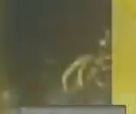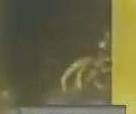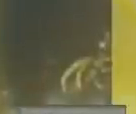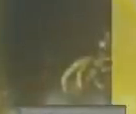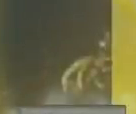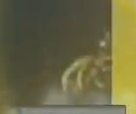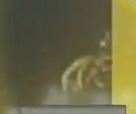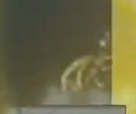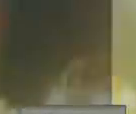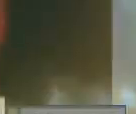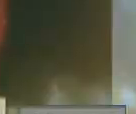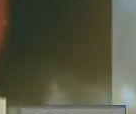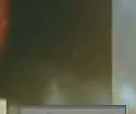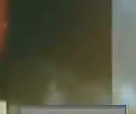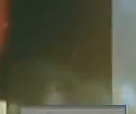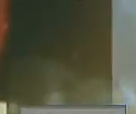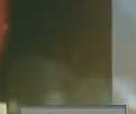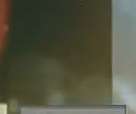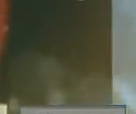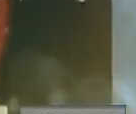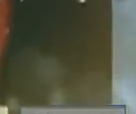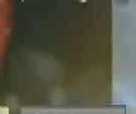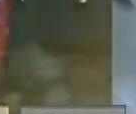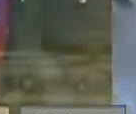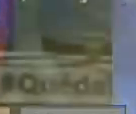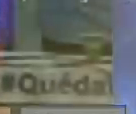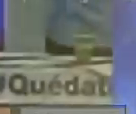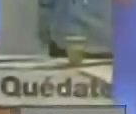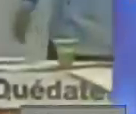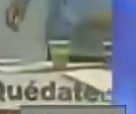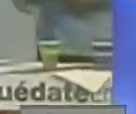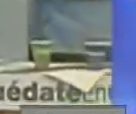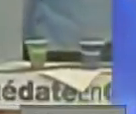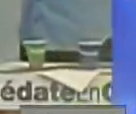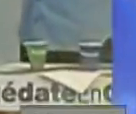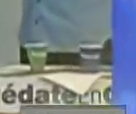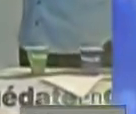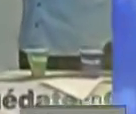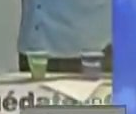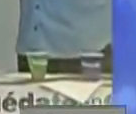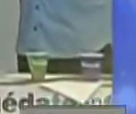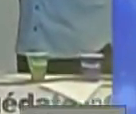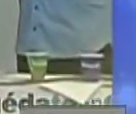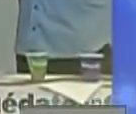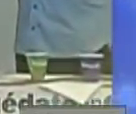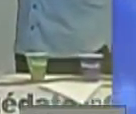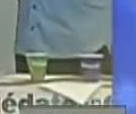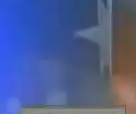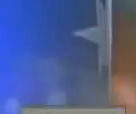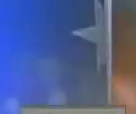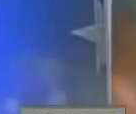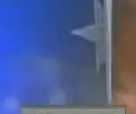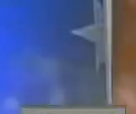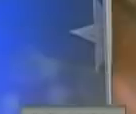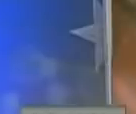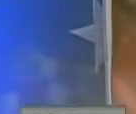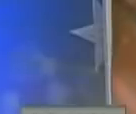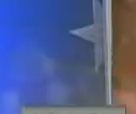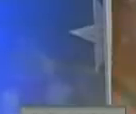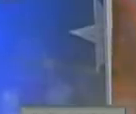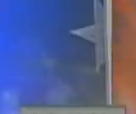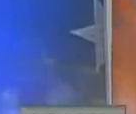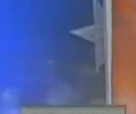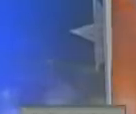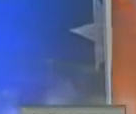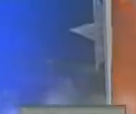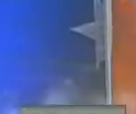aquí presente. Bienvenido, querido hermano. Bienvenido, sí. Bienvenido. Primer aniversario. Primer añito,